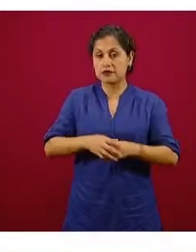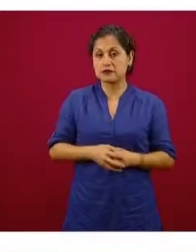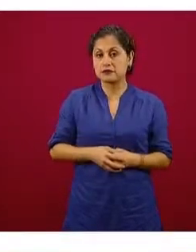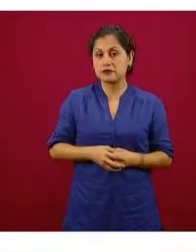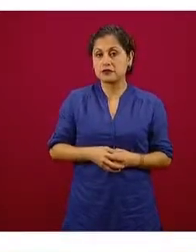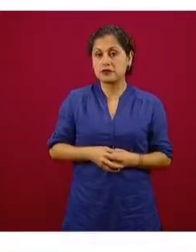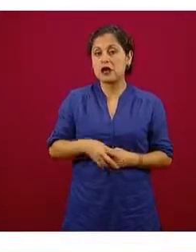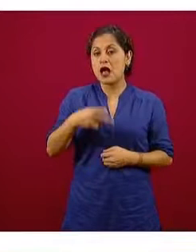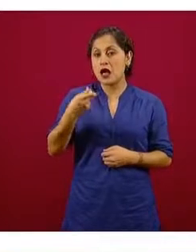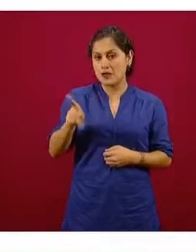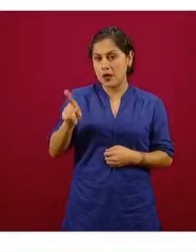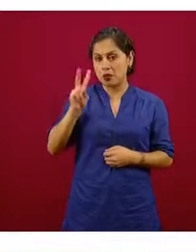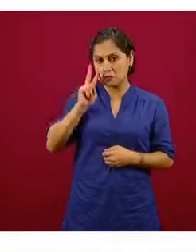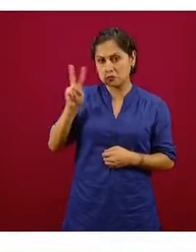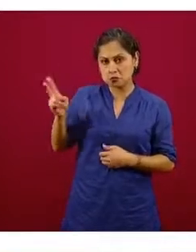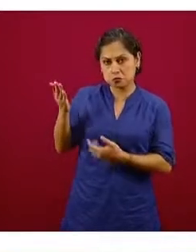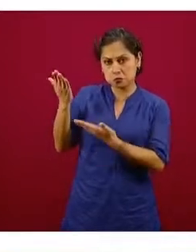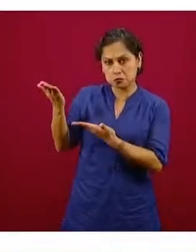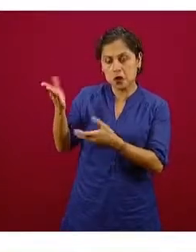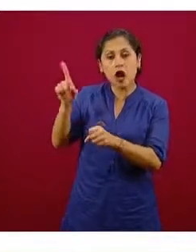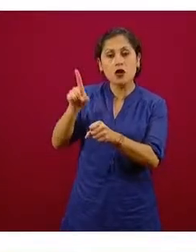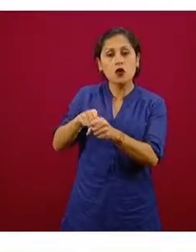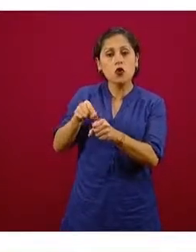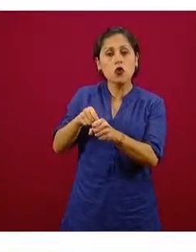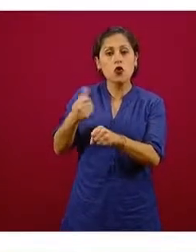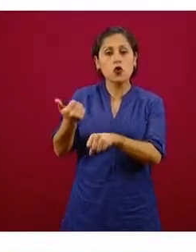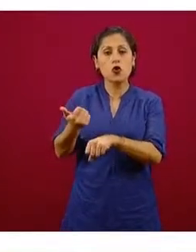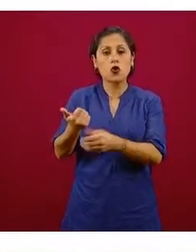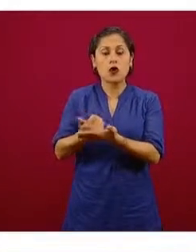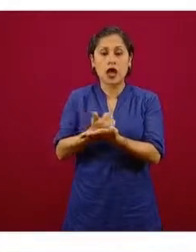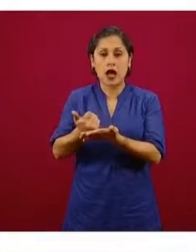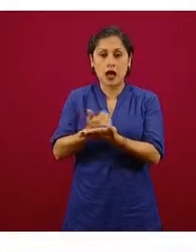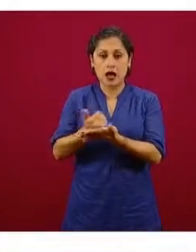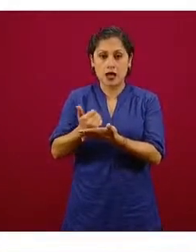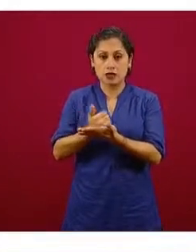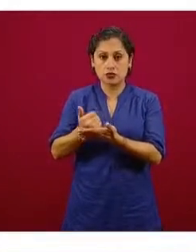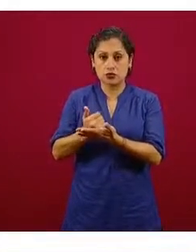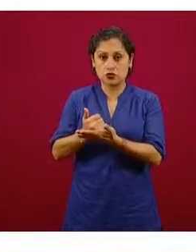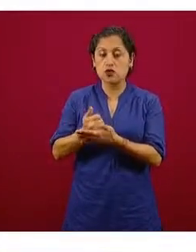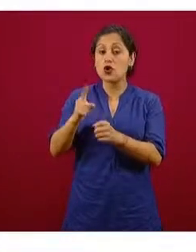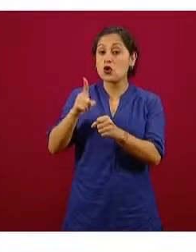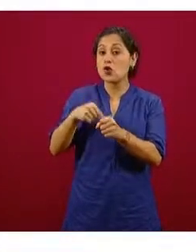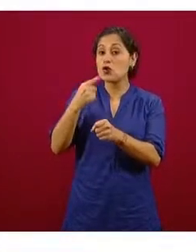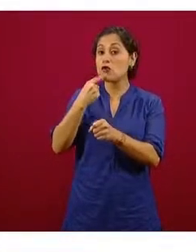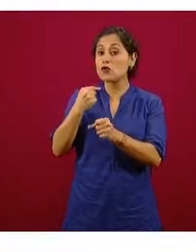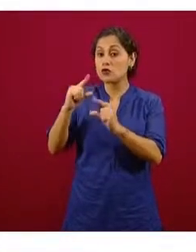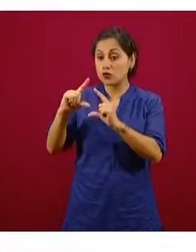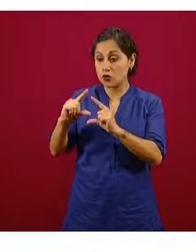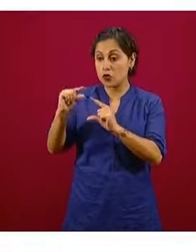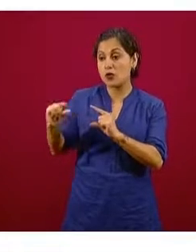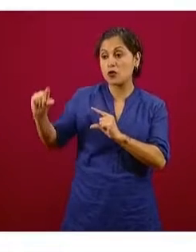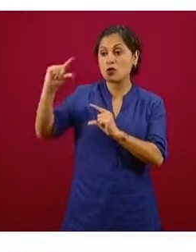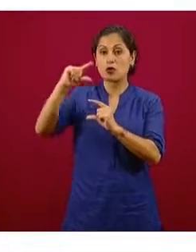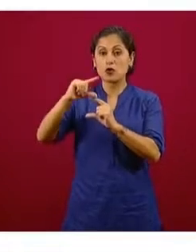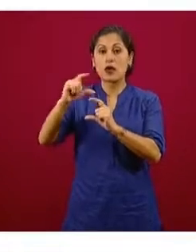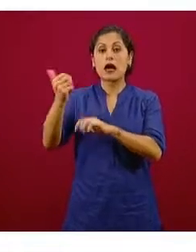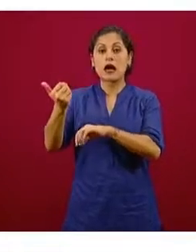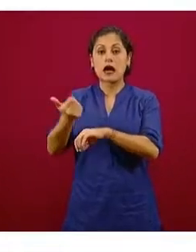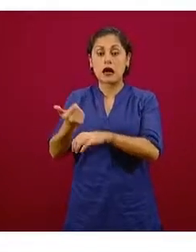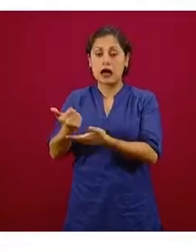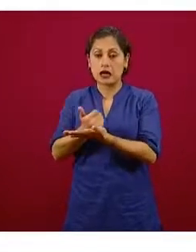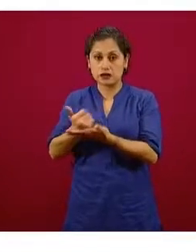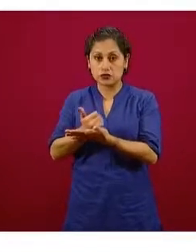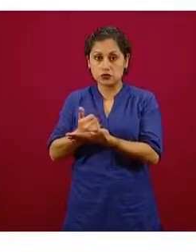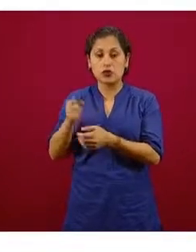la distribución, lo podemos ver en el color azul que está sobre las barras guindas, de cómo se distribuyen por fecha de ocurrencia